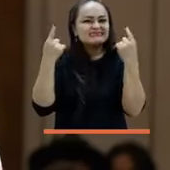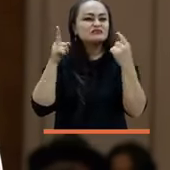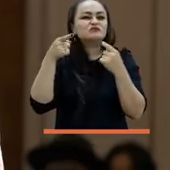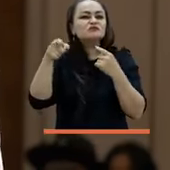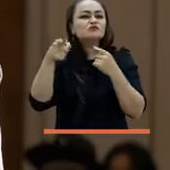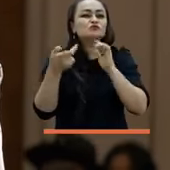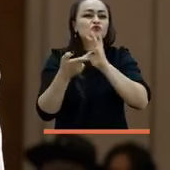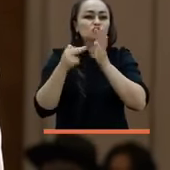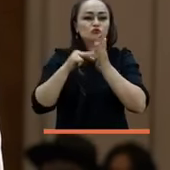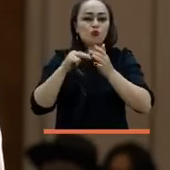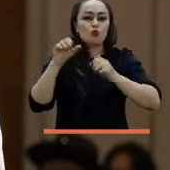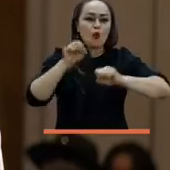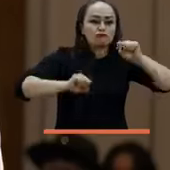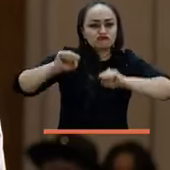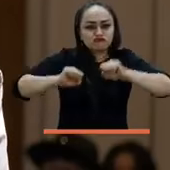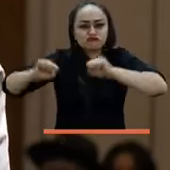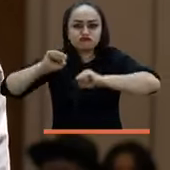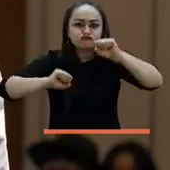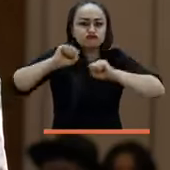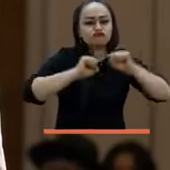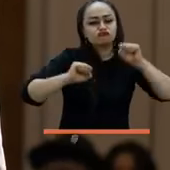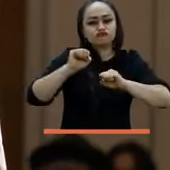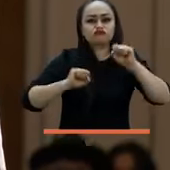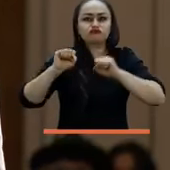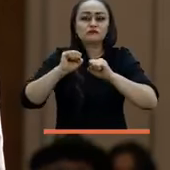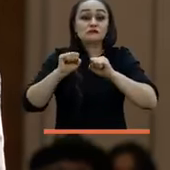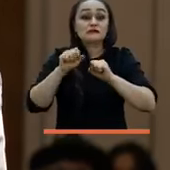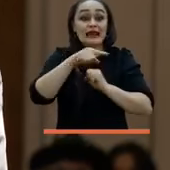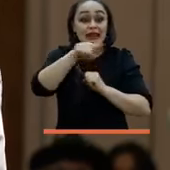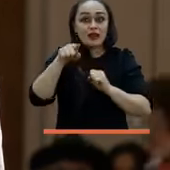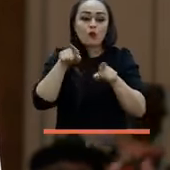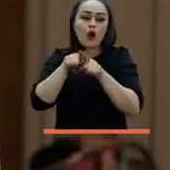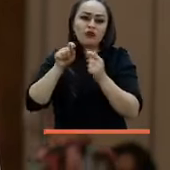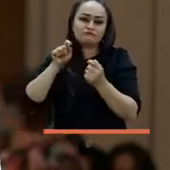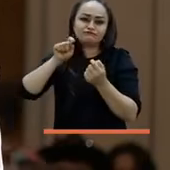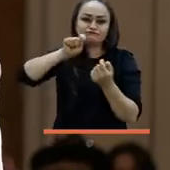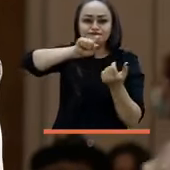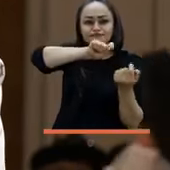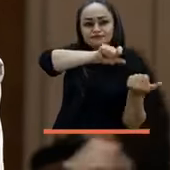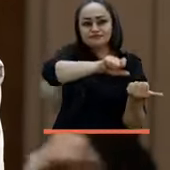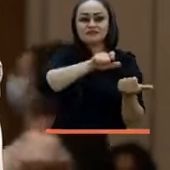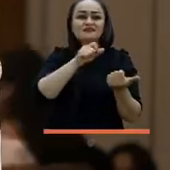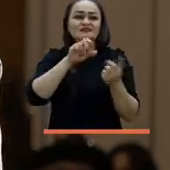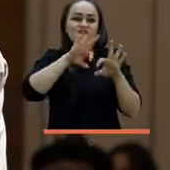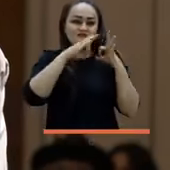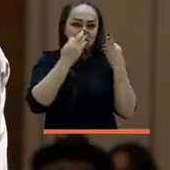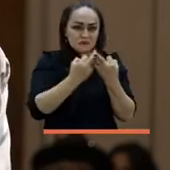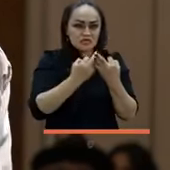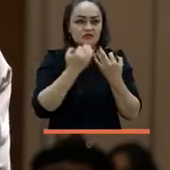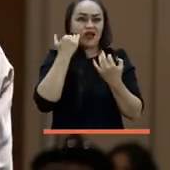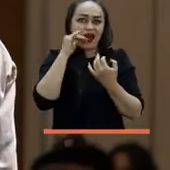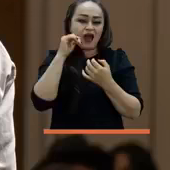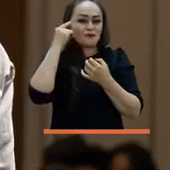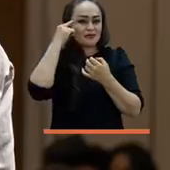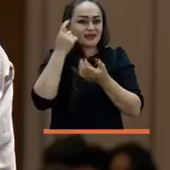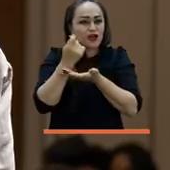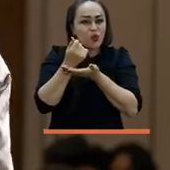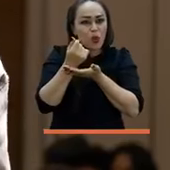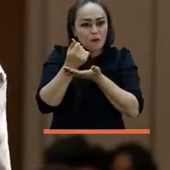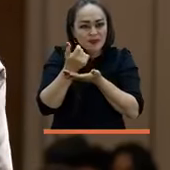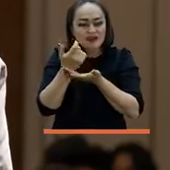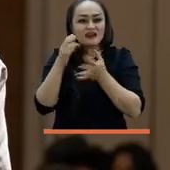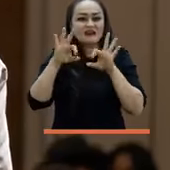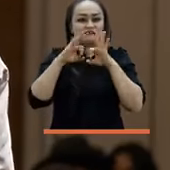son el soporte económico de su familia estamos empezando un proceso de economía feminista para que ellas se entiendan qué es lo que